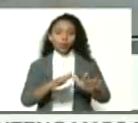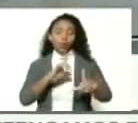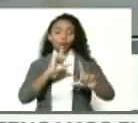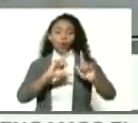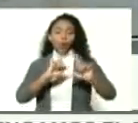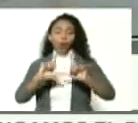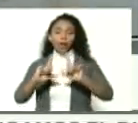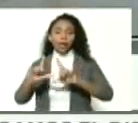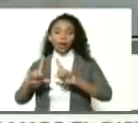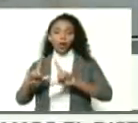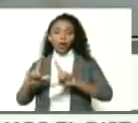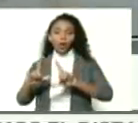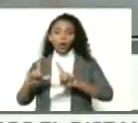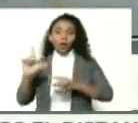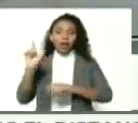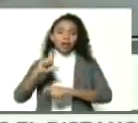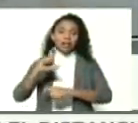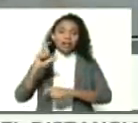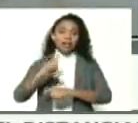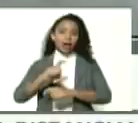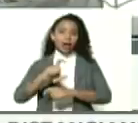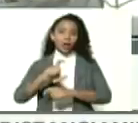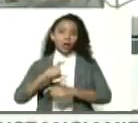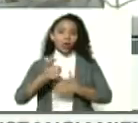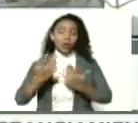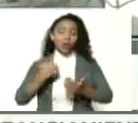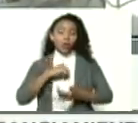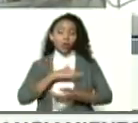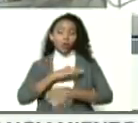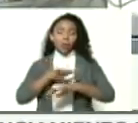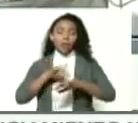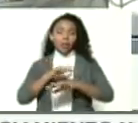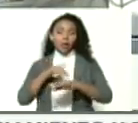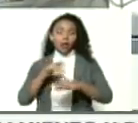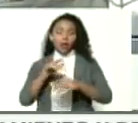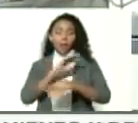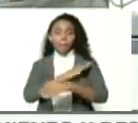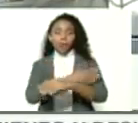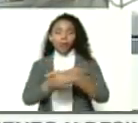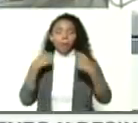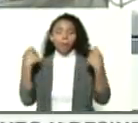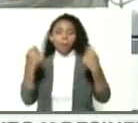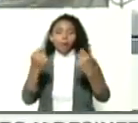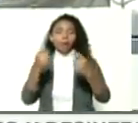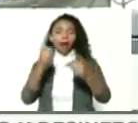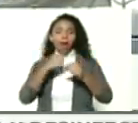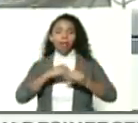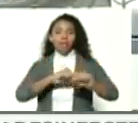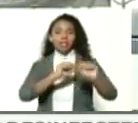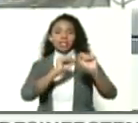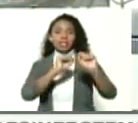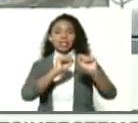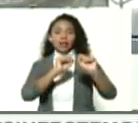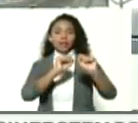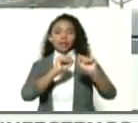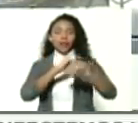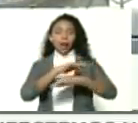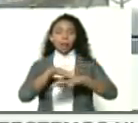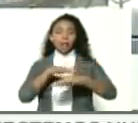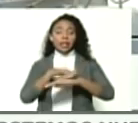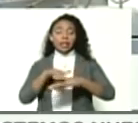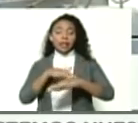logístico necesario de nuestro Ministerio de Poder Popular para la Defensa, el